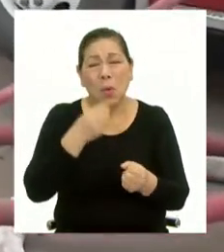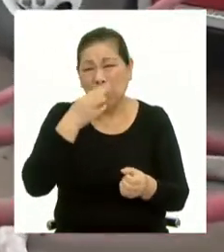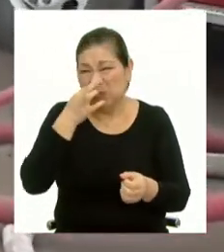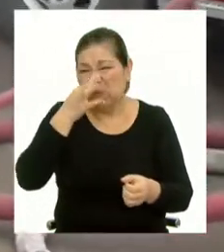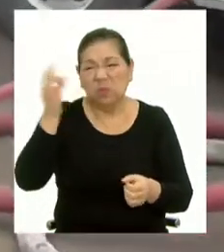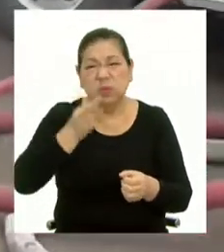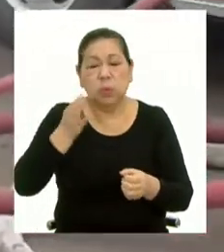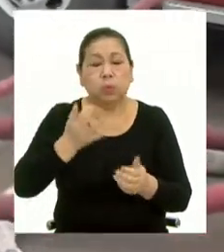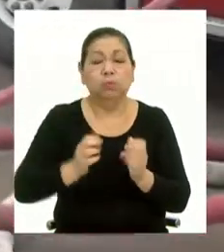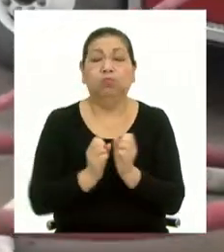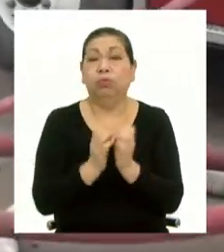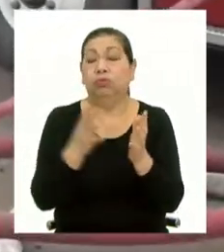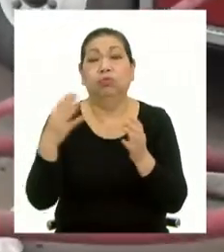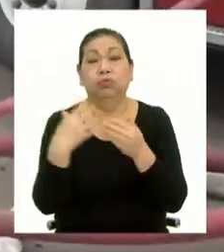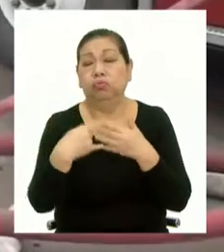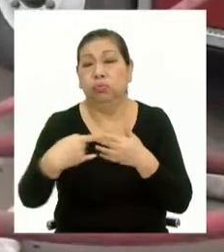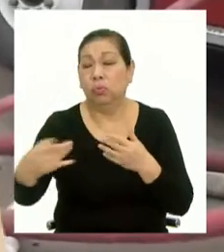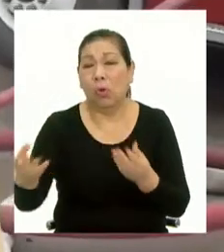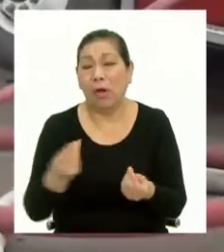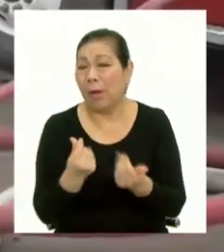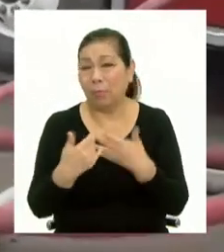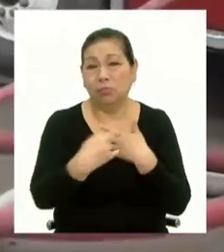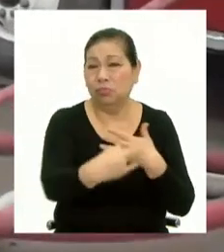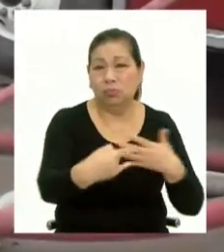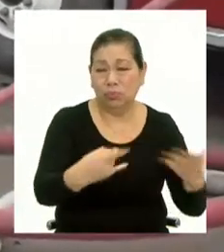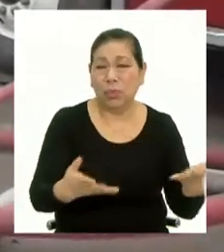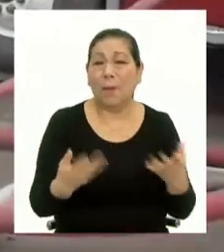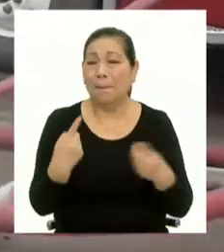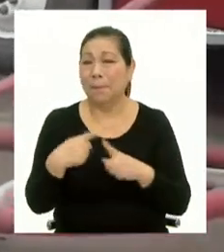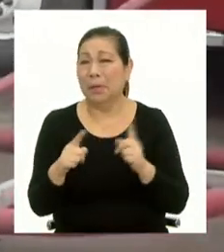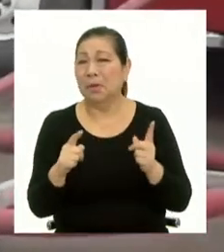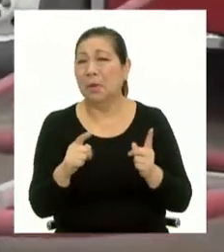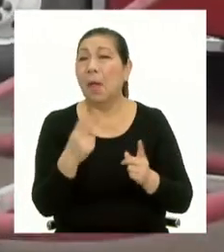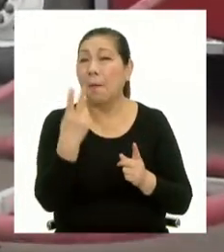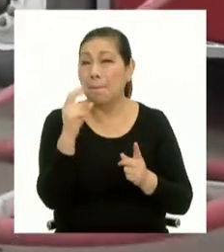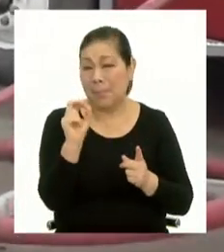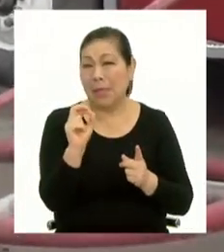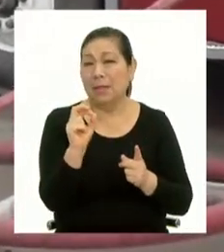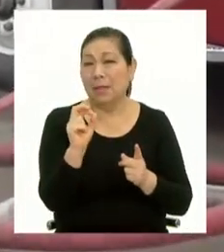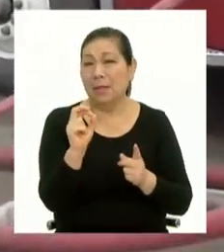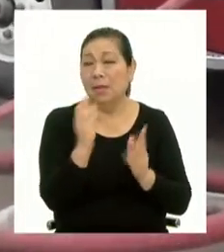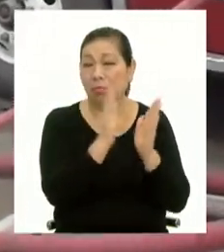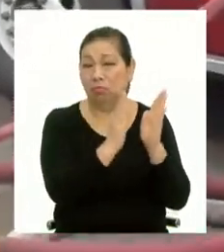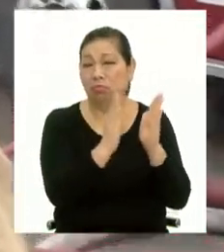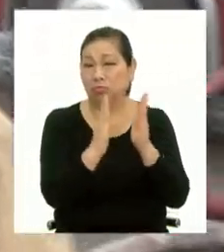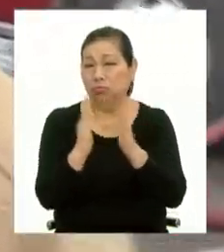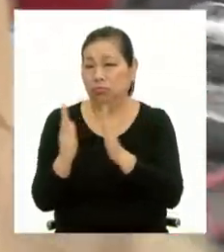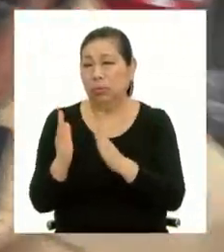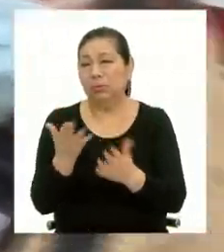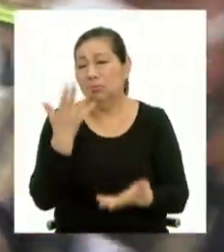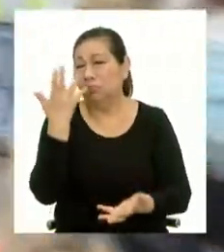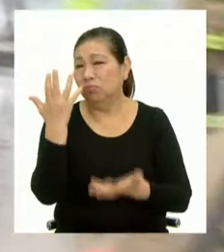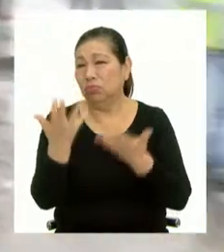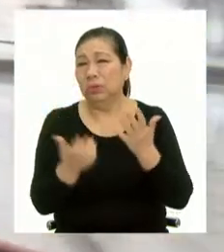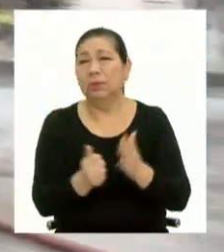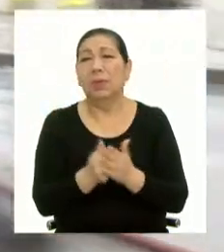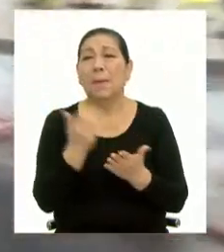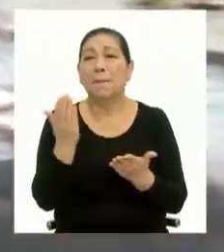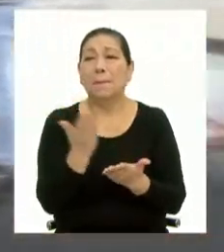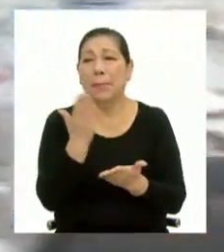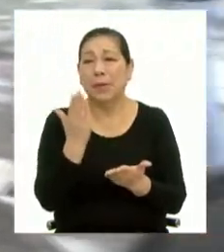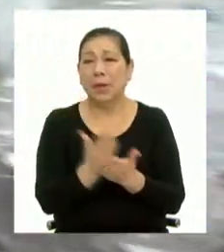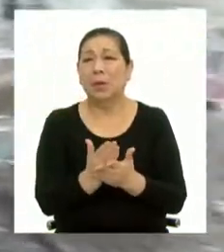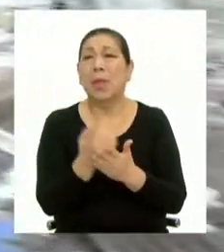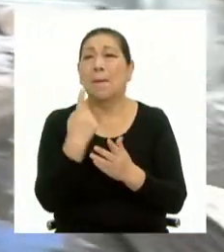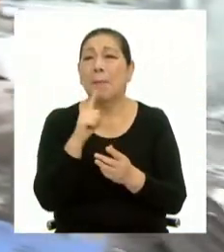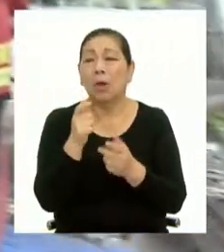Propios de productos ferreteros. Ya en estos momentos un promedio de 20 puestos incendiados. Tenemos problemas en algunos